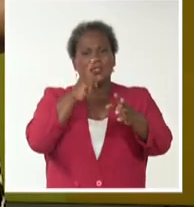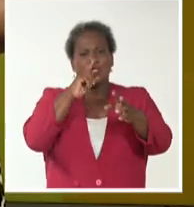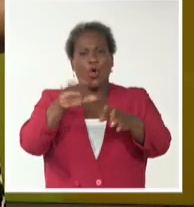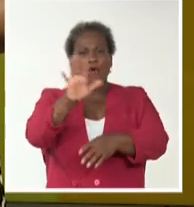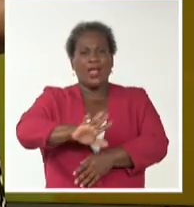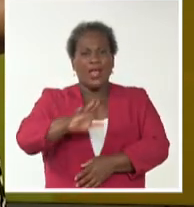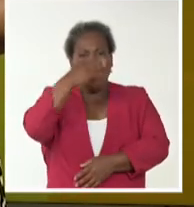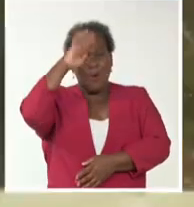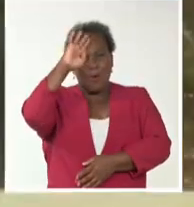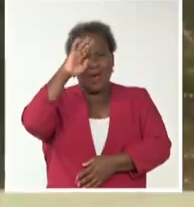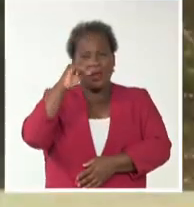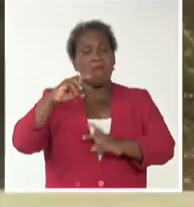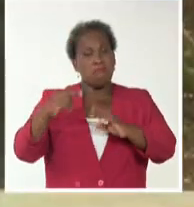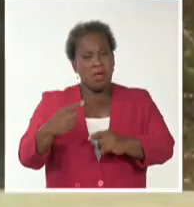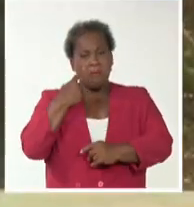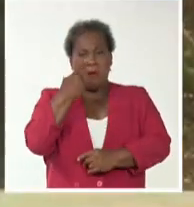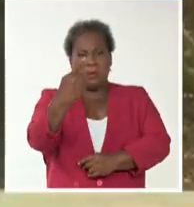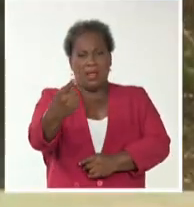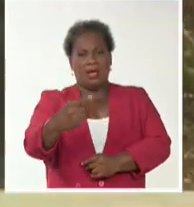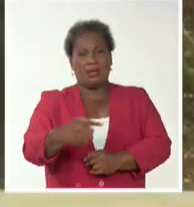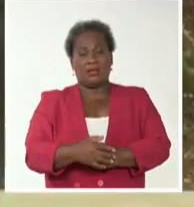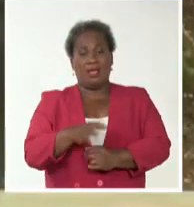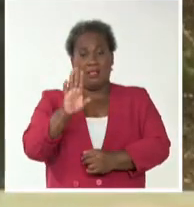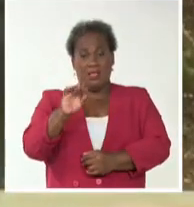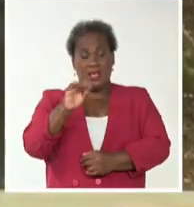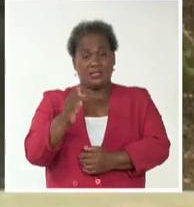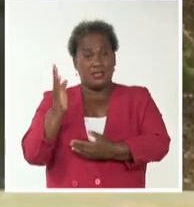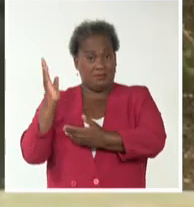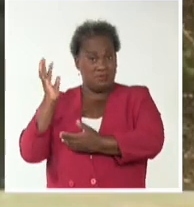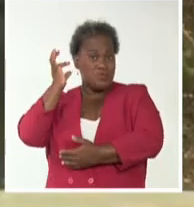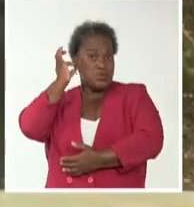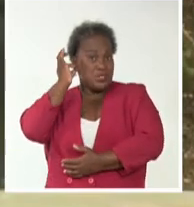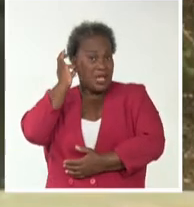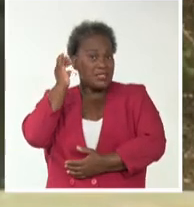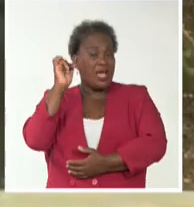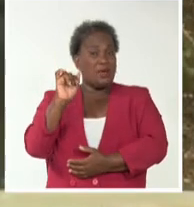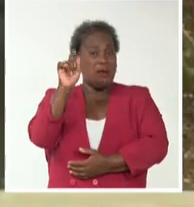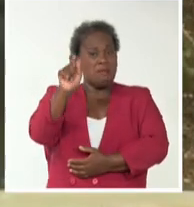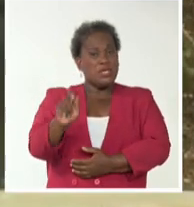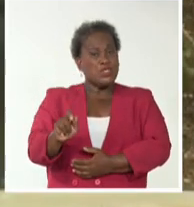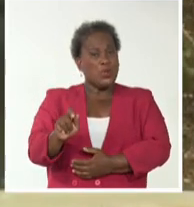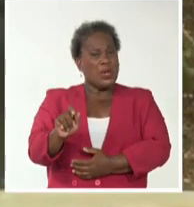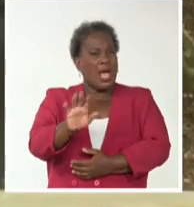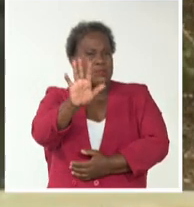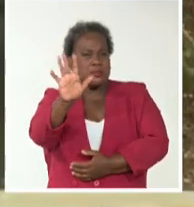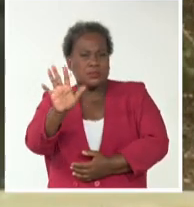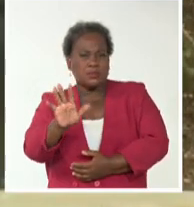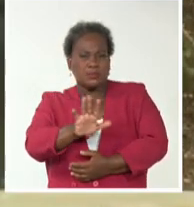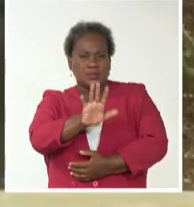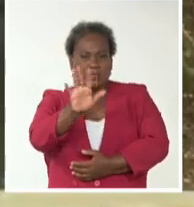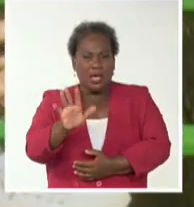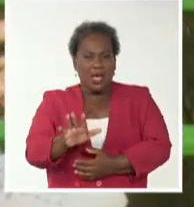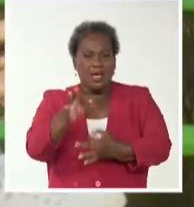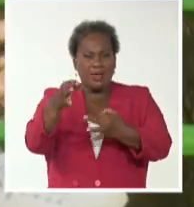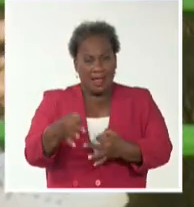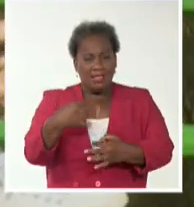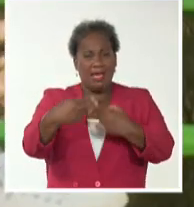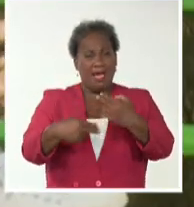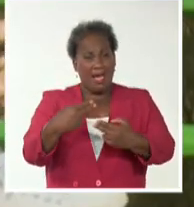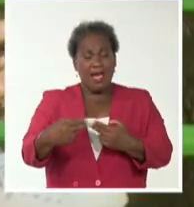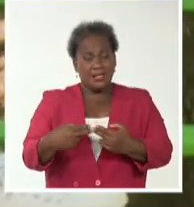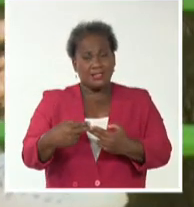Mirar. Decir Yudexis de la Torre es adentrarse en un ser místico cuya realidad le hace de carne y hueso,